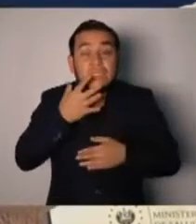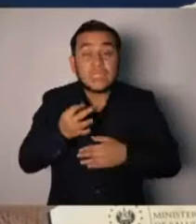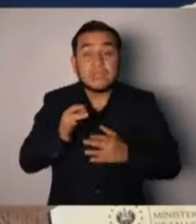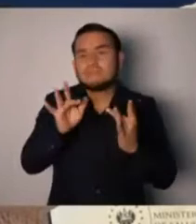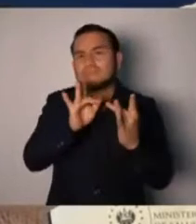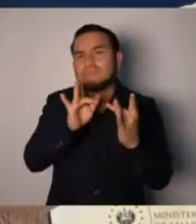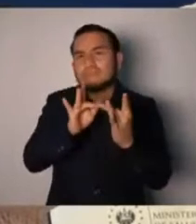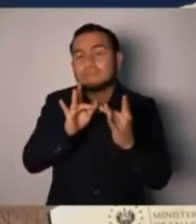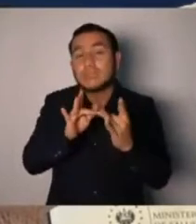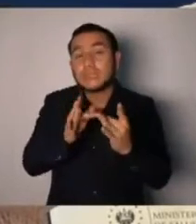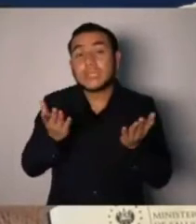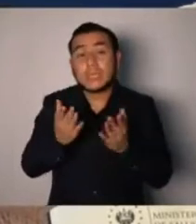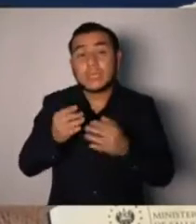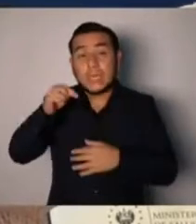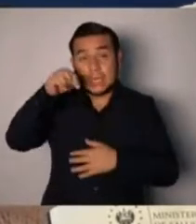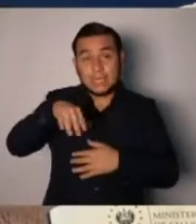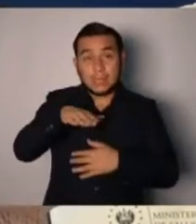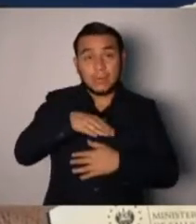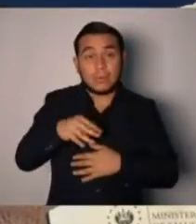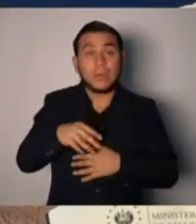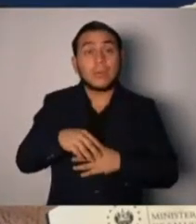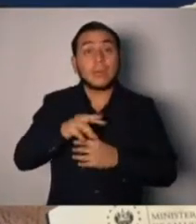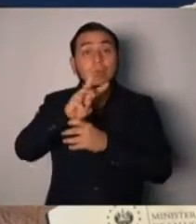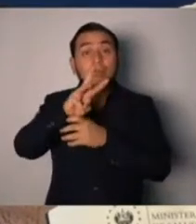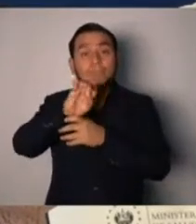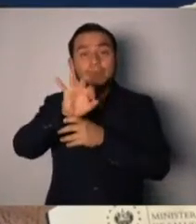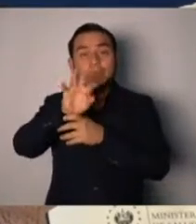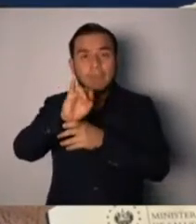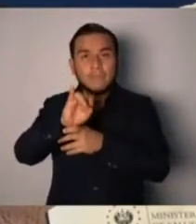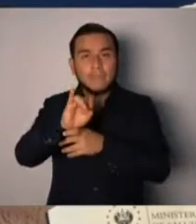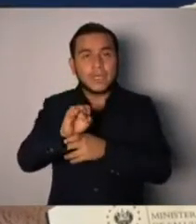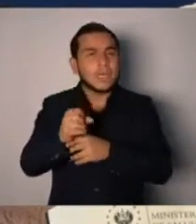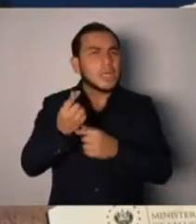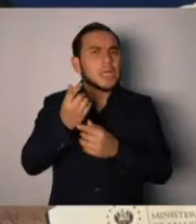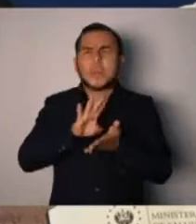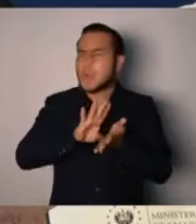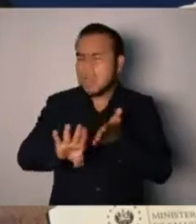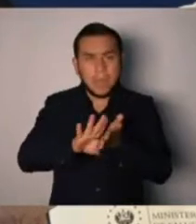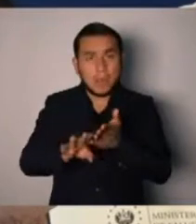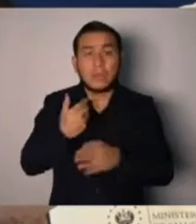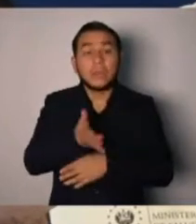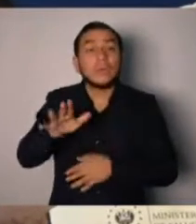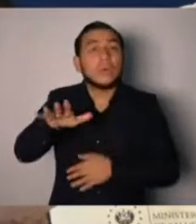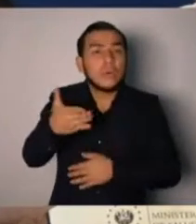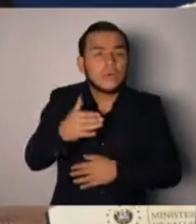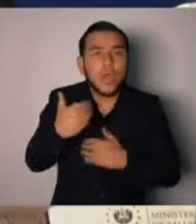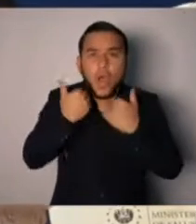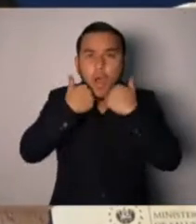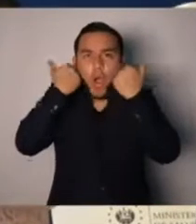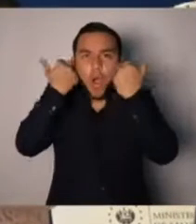y pongan vamos a poner wifi en todo el caserío gratis y que lo puedan usar todos los jóvenes y los no tan